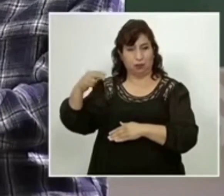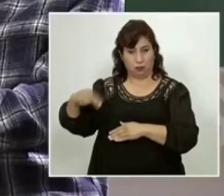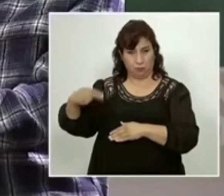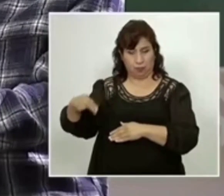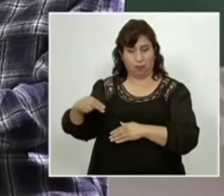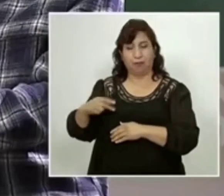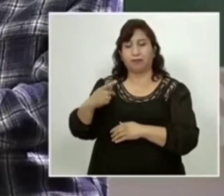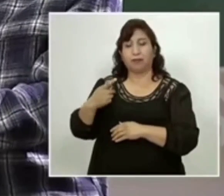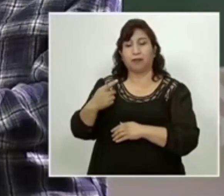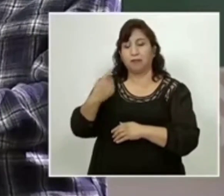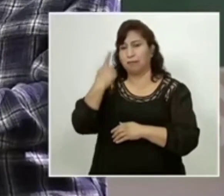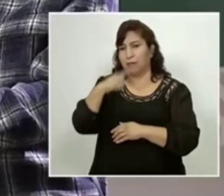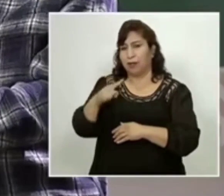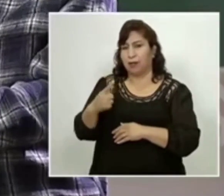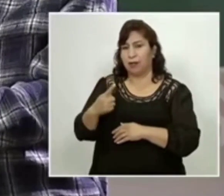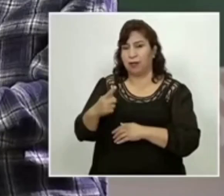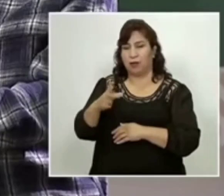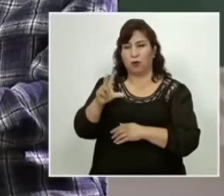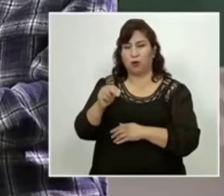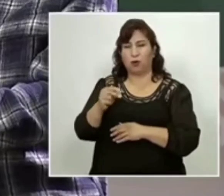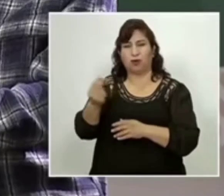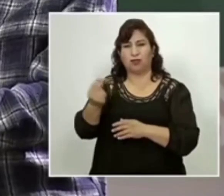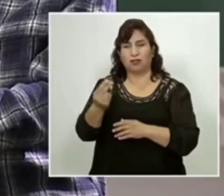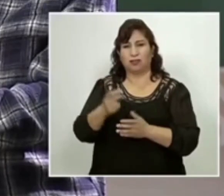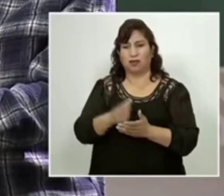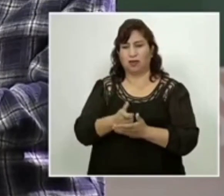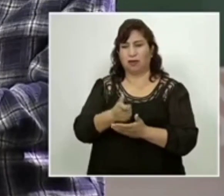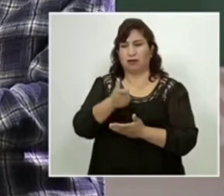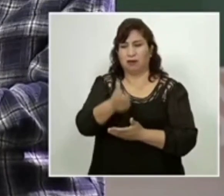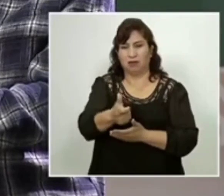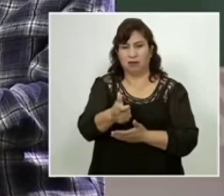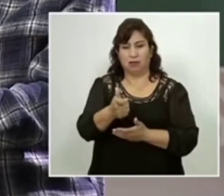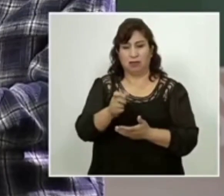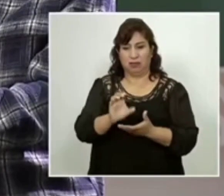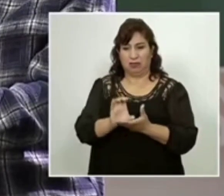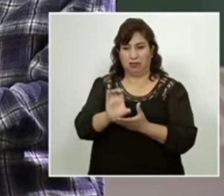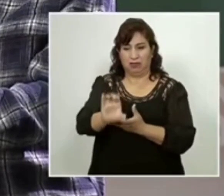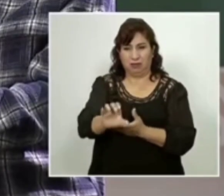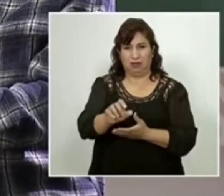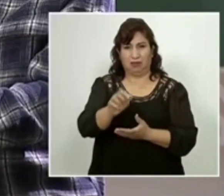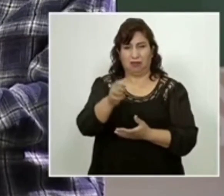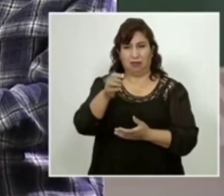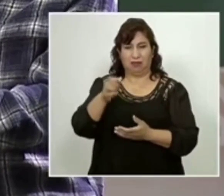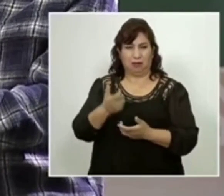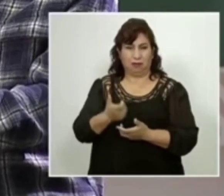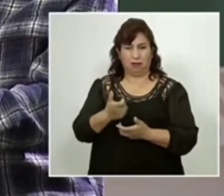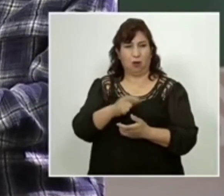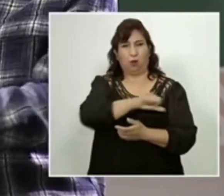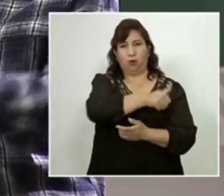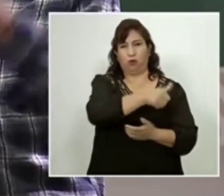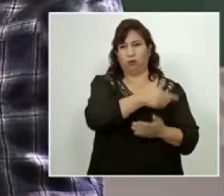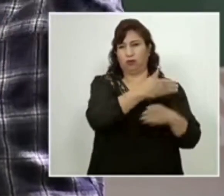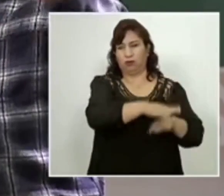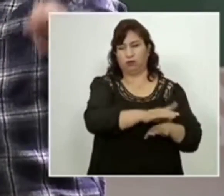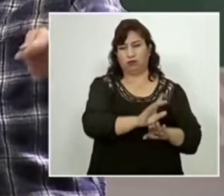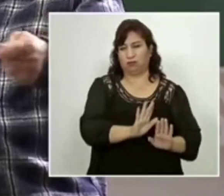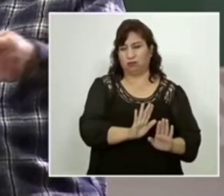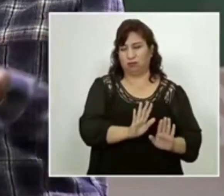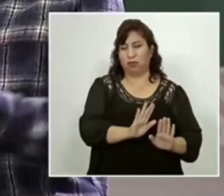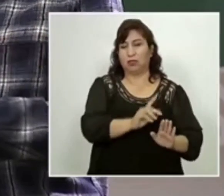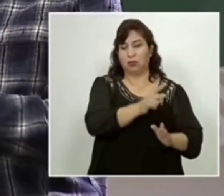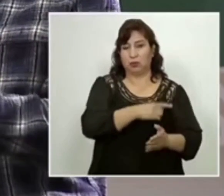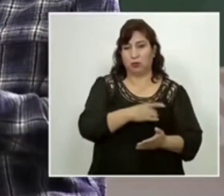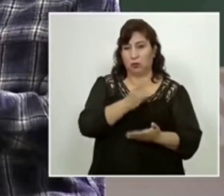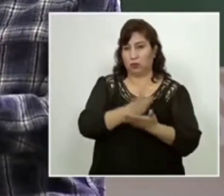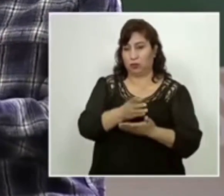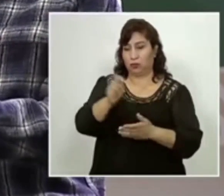para no tener que pagar con dinero en efectivo ni en ninguna parte, sino con